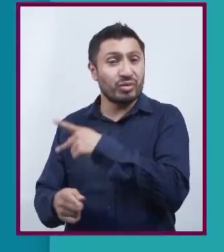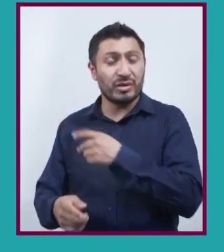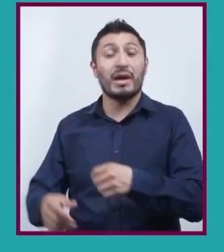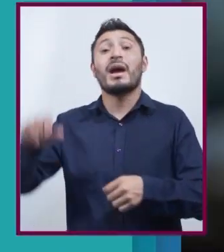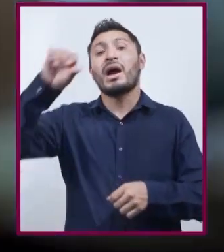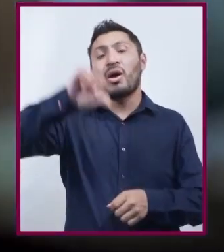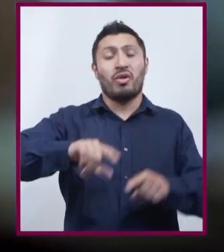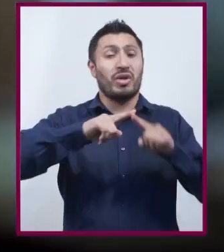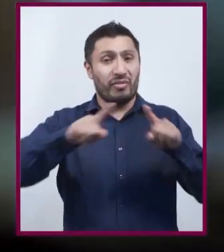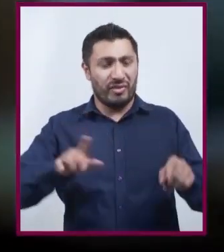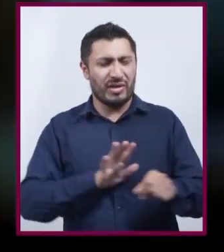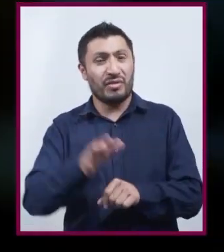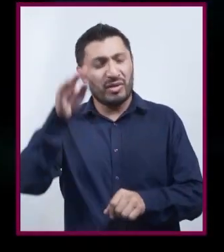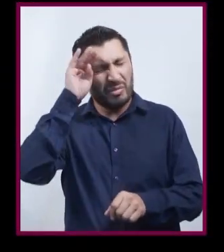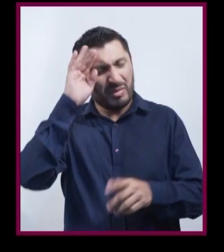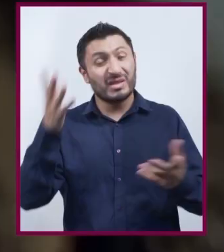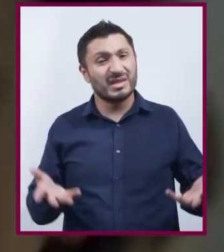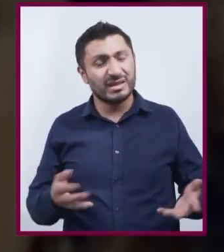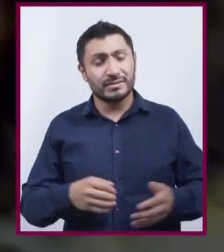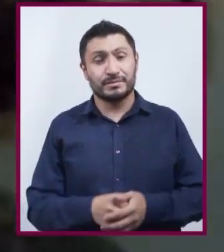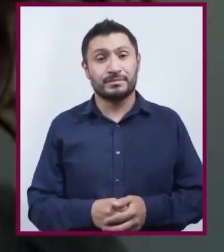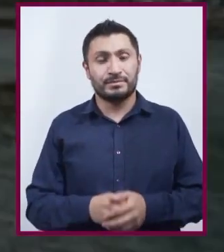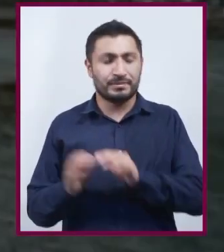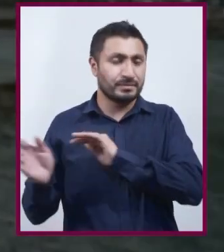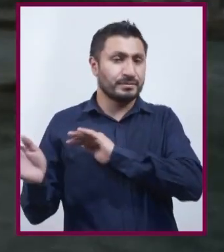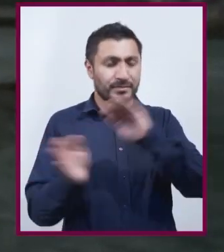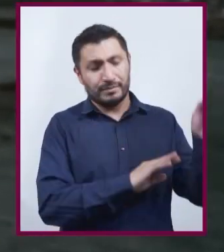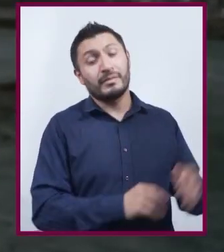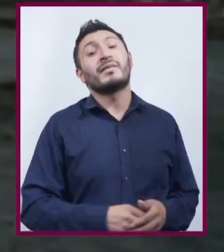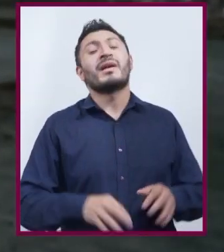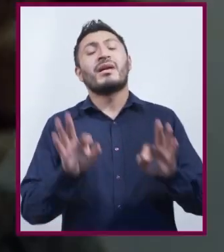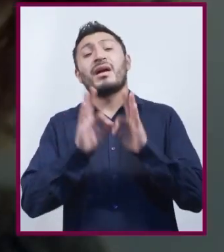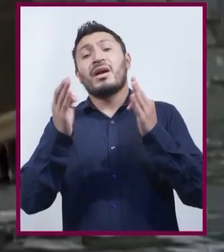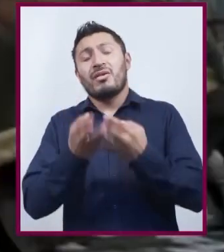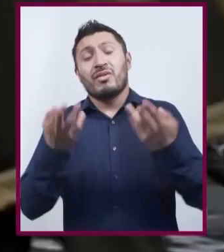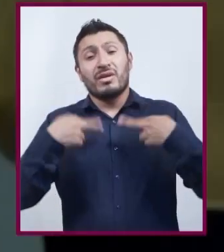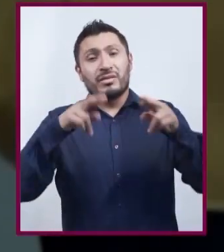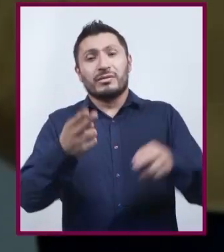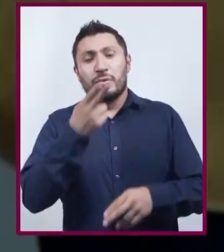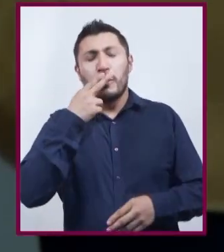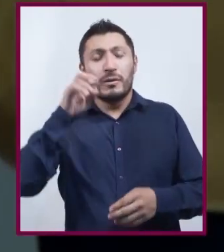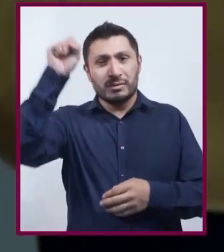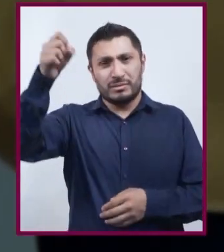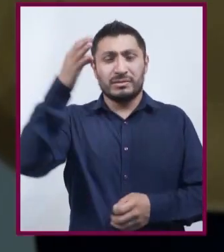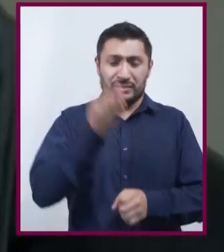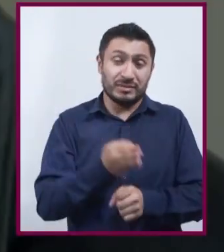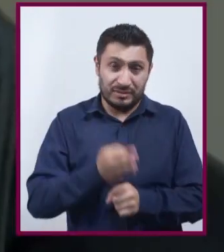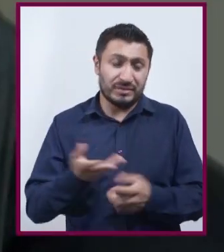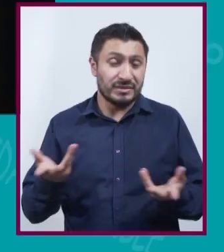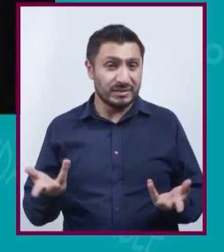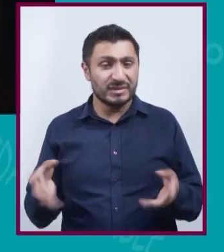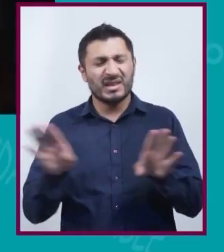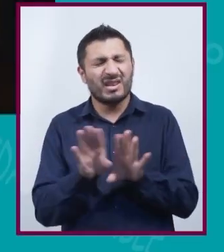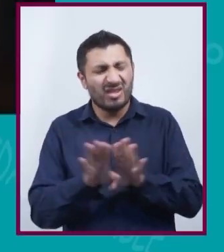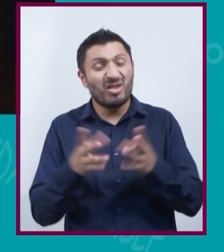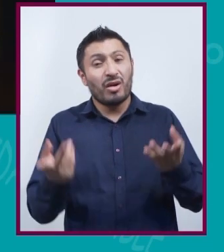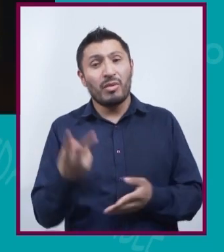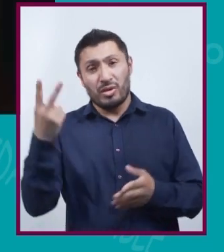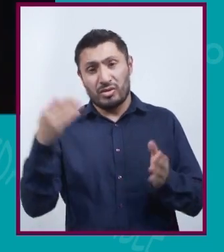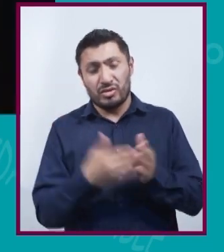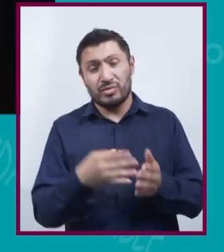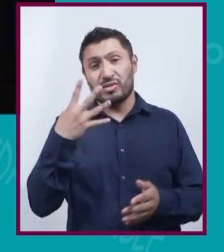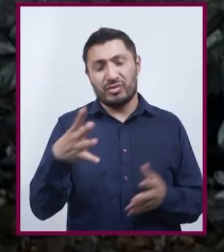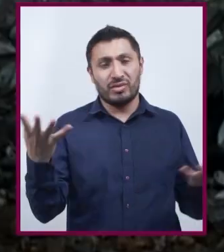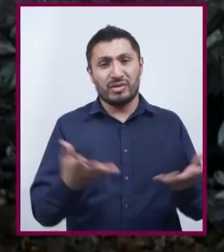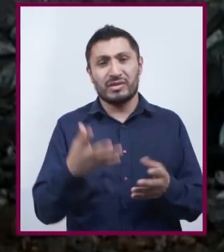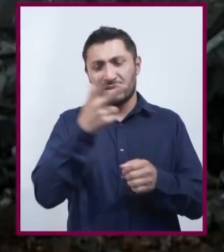hoy? Pongamos otro caso, ya que hemos hablado mucho del Holocausto, la manera en que se ha representado a Hitler en la